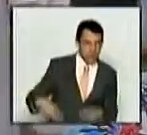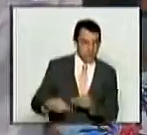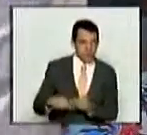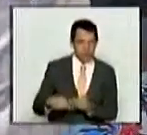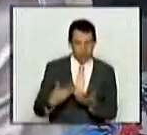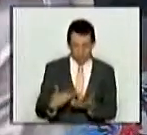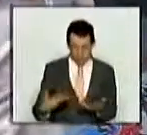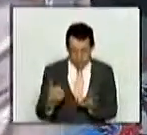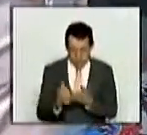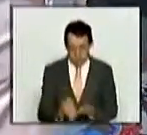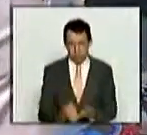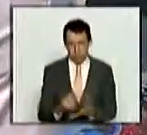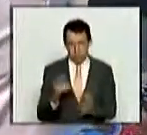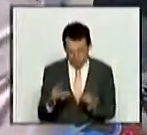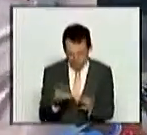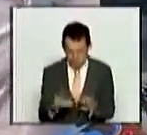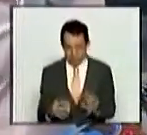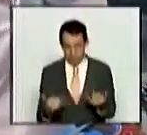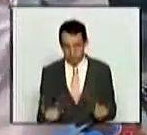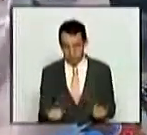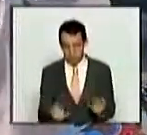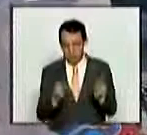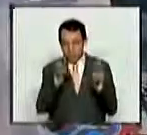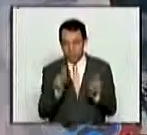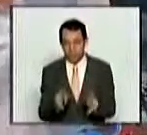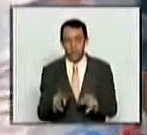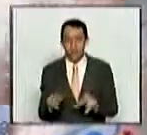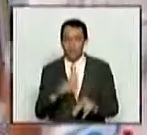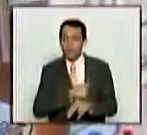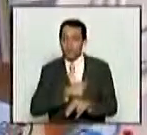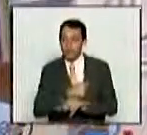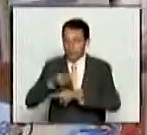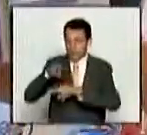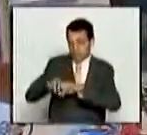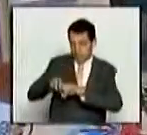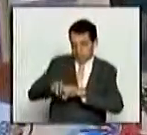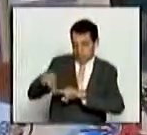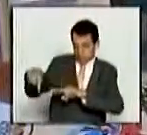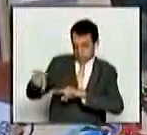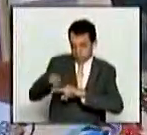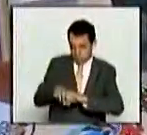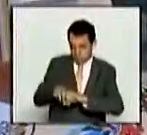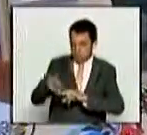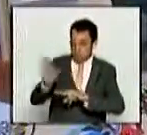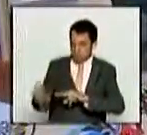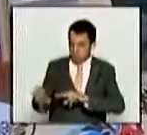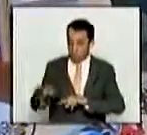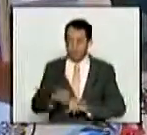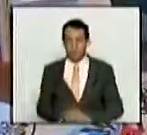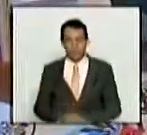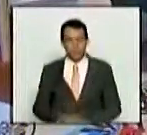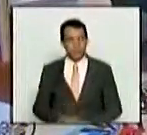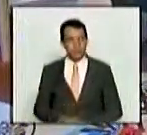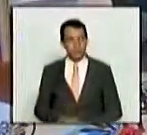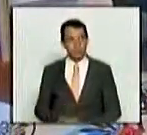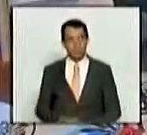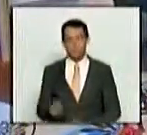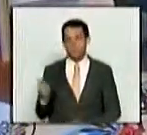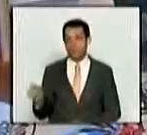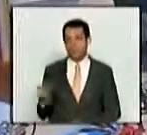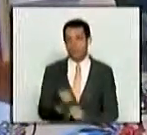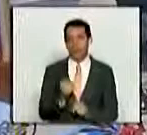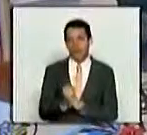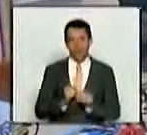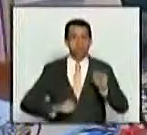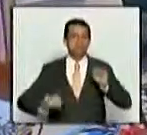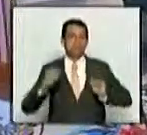patologías de dolor, y la gente dice, siéntate acá por favor, que vamos a hacer un caso clínico con usted. Entonces, que él nos